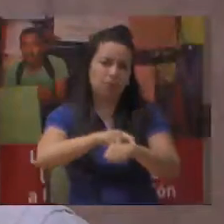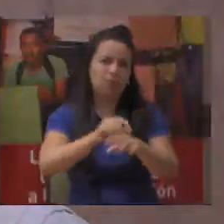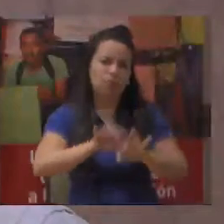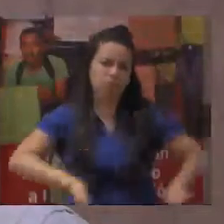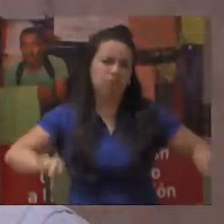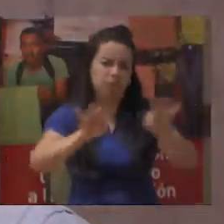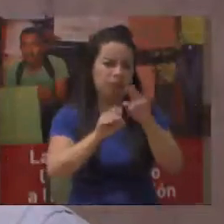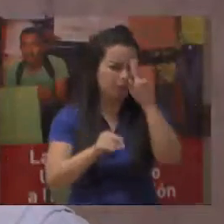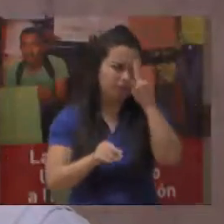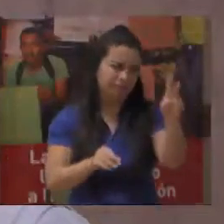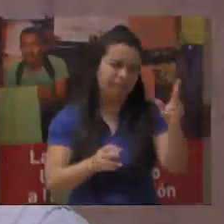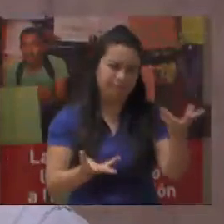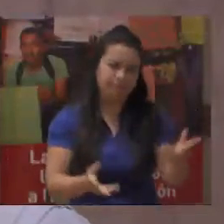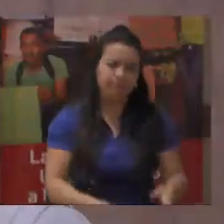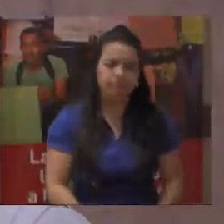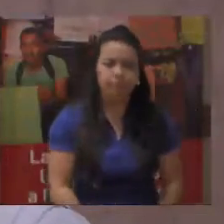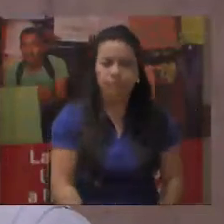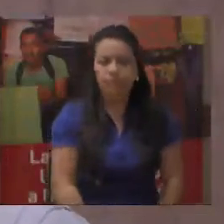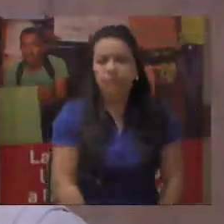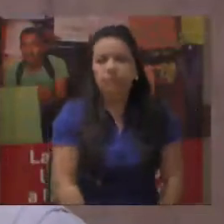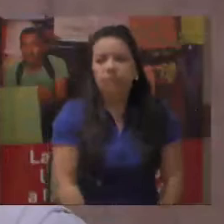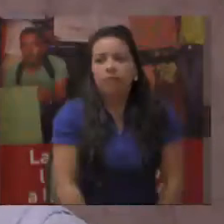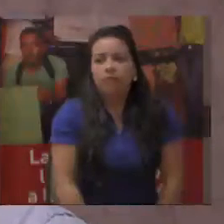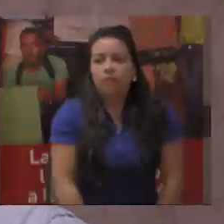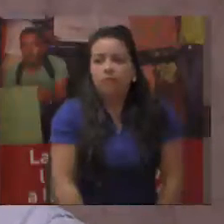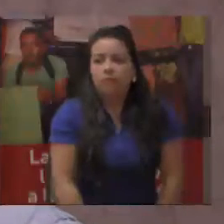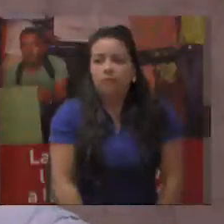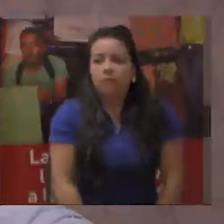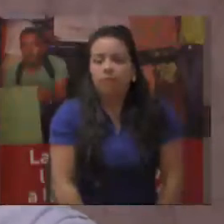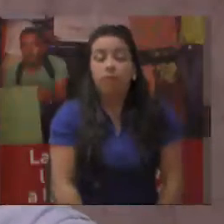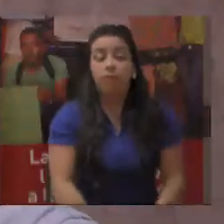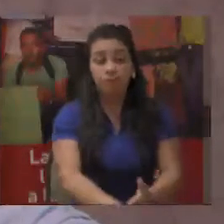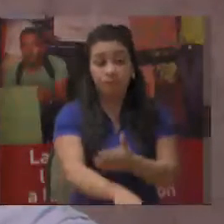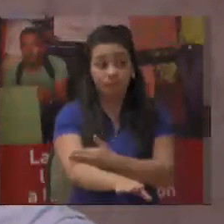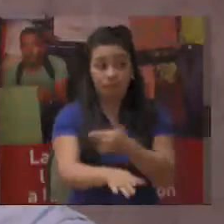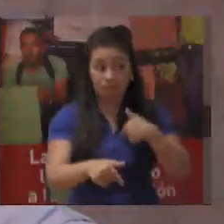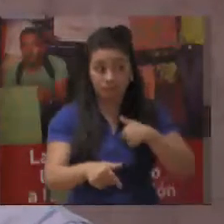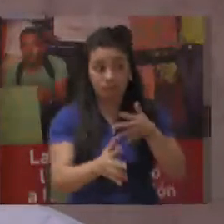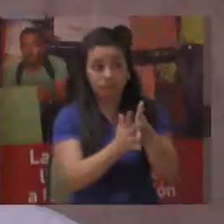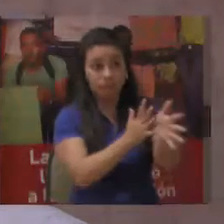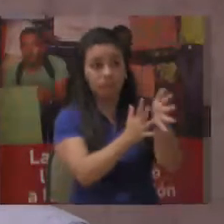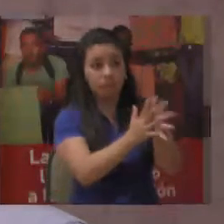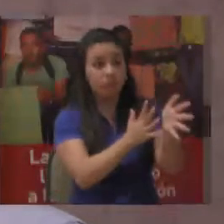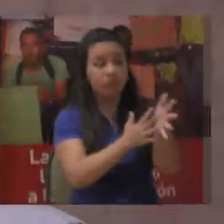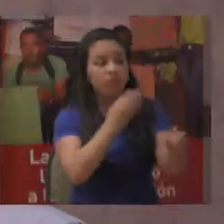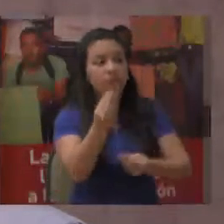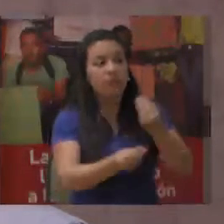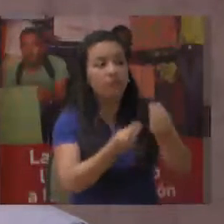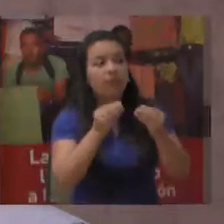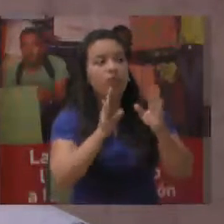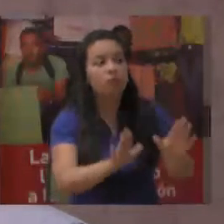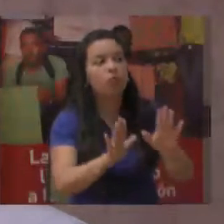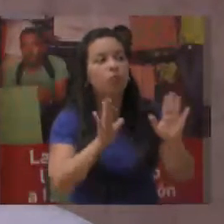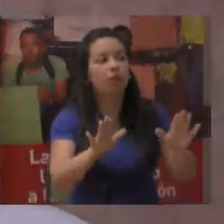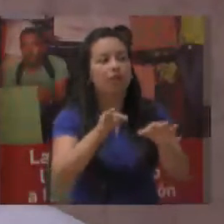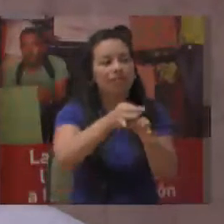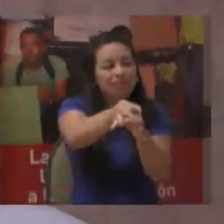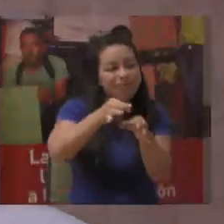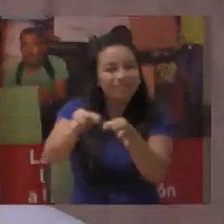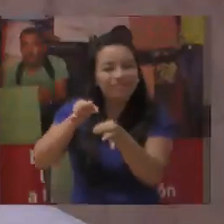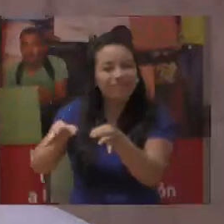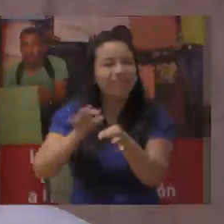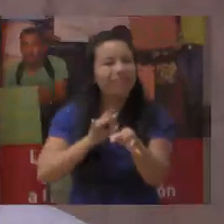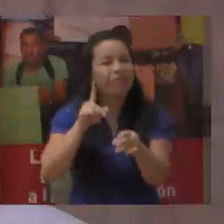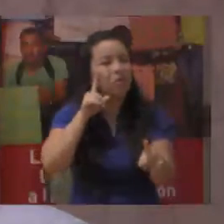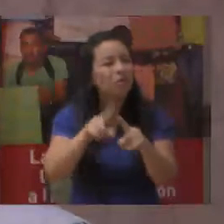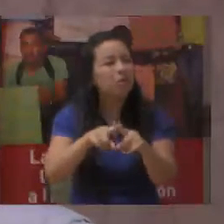para este panel. Básicamente, como lo dije en mi intervención, la ACR no es una carga para el territorio, la ACR trata de